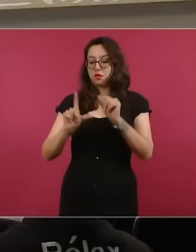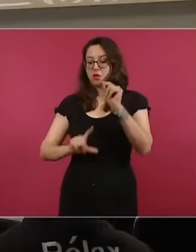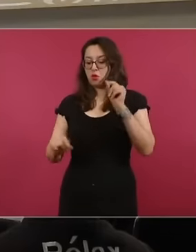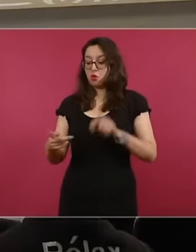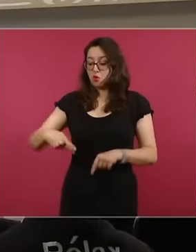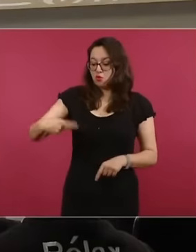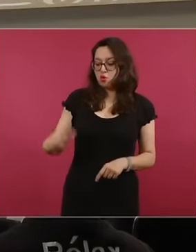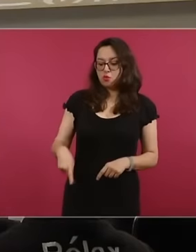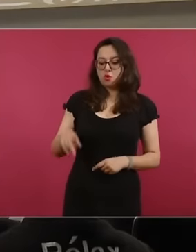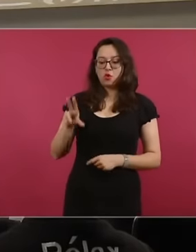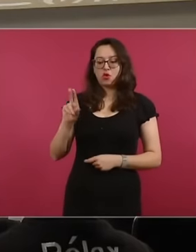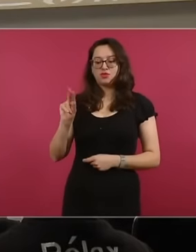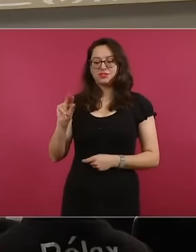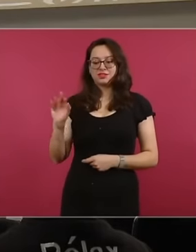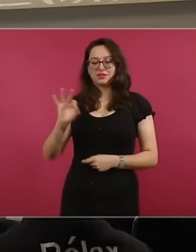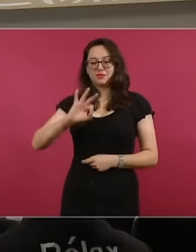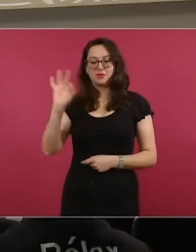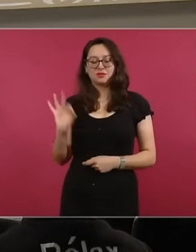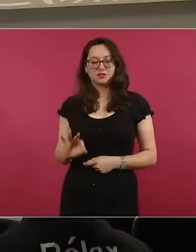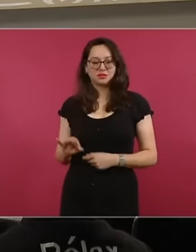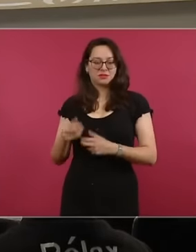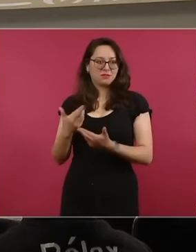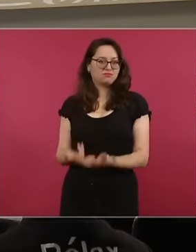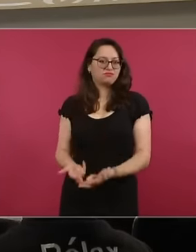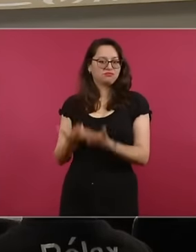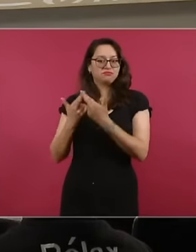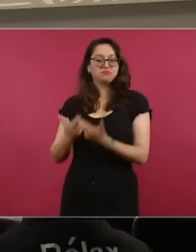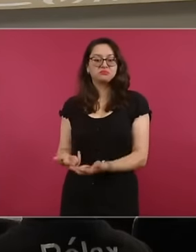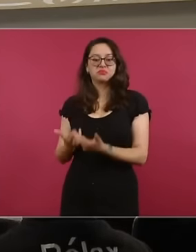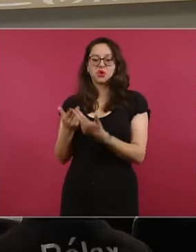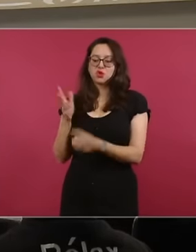tener la producción de petróleo,